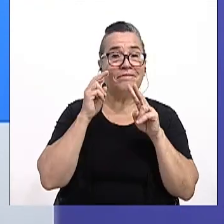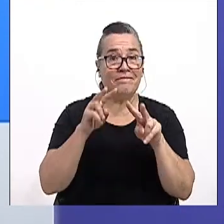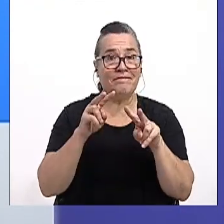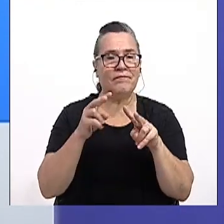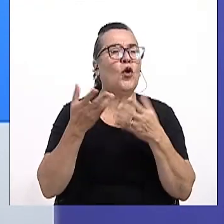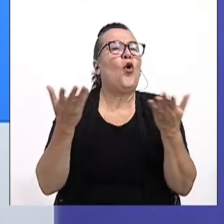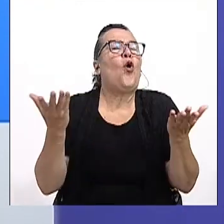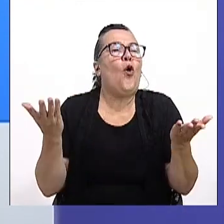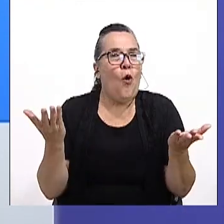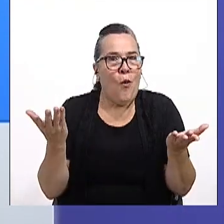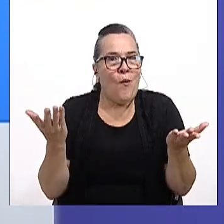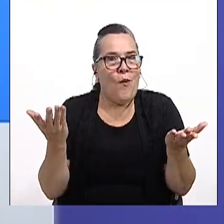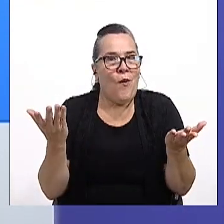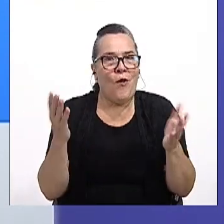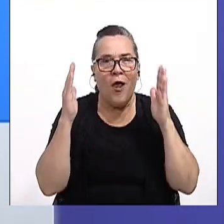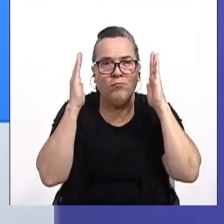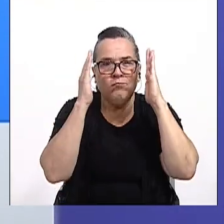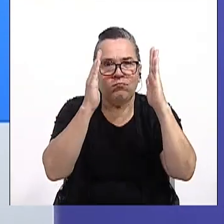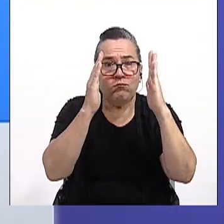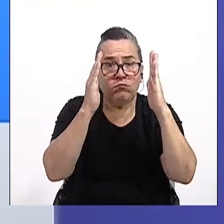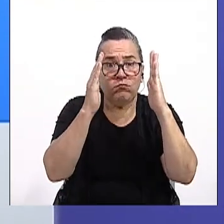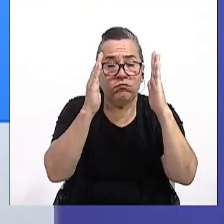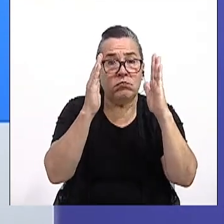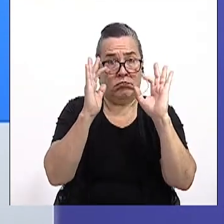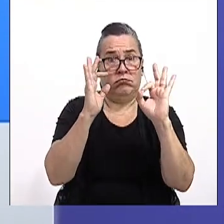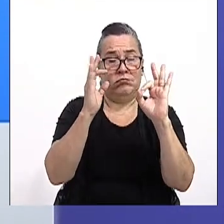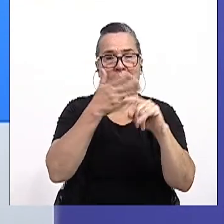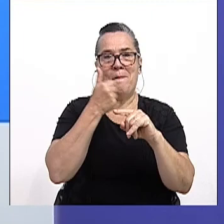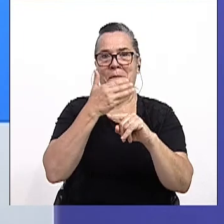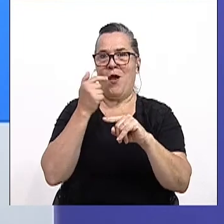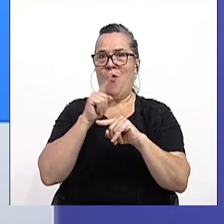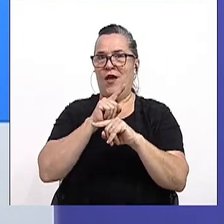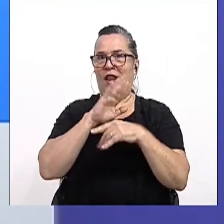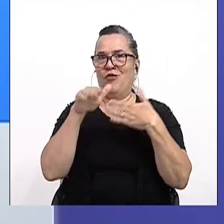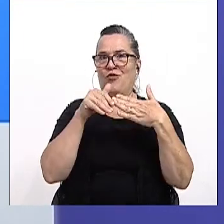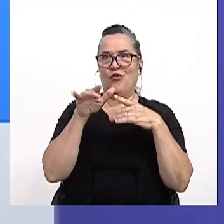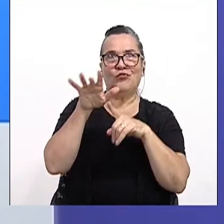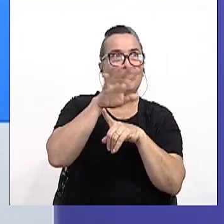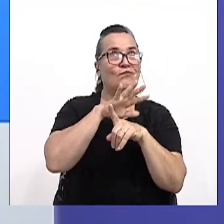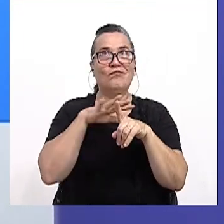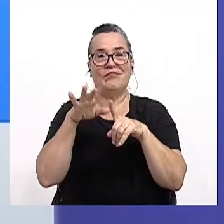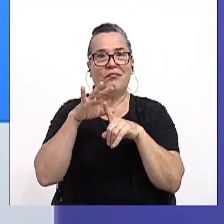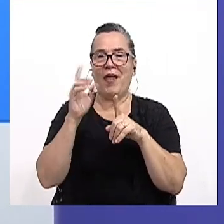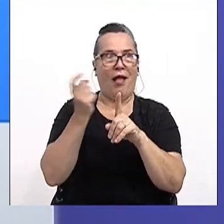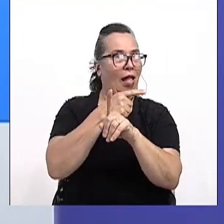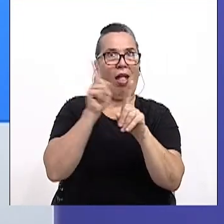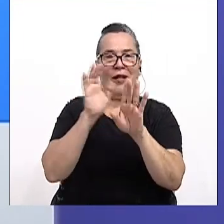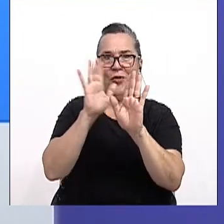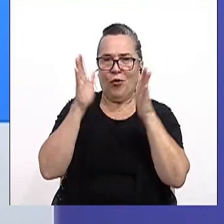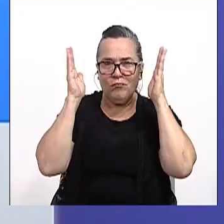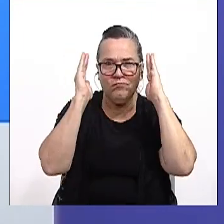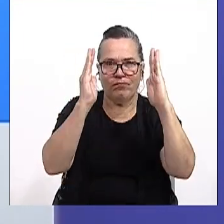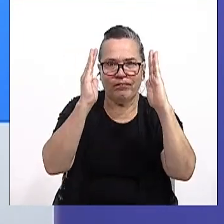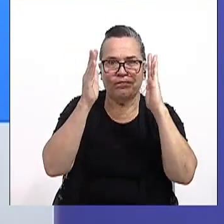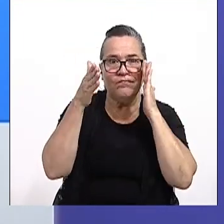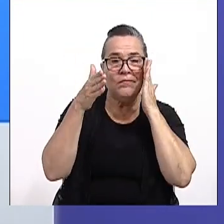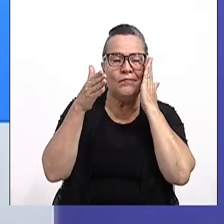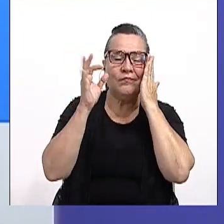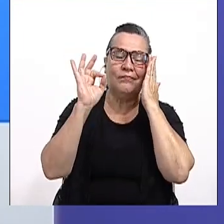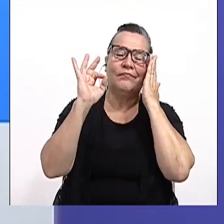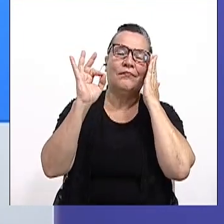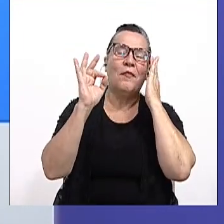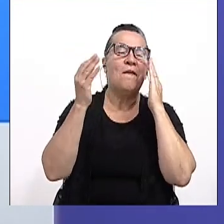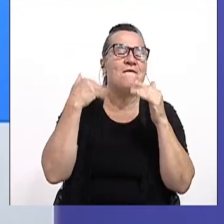¿cómo estuvo esa concentración? Mejoraron todo su alrededor, ¿verdad? Para que nada me los distrajera. Eso está muy bien,